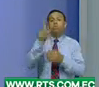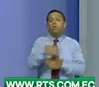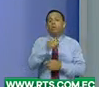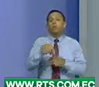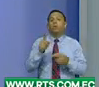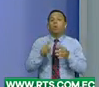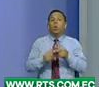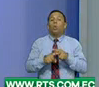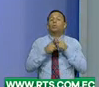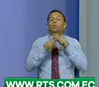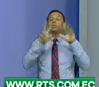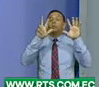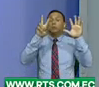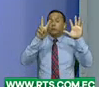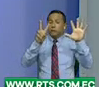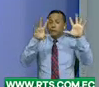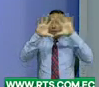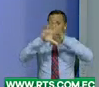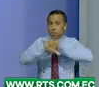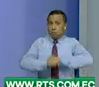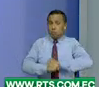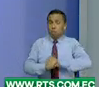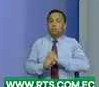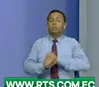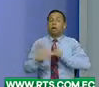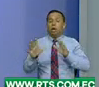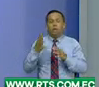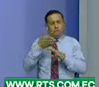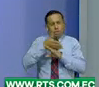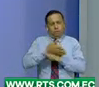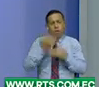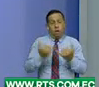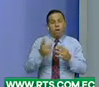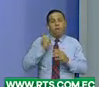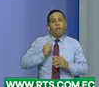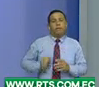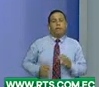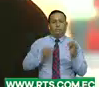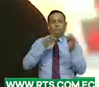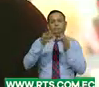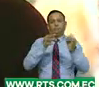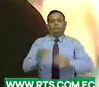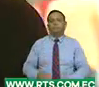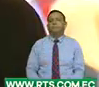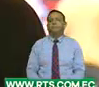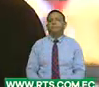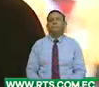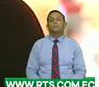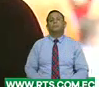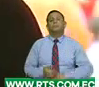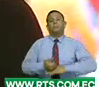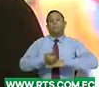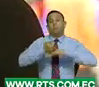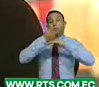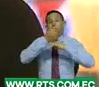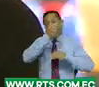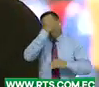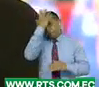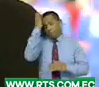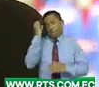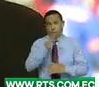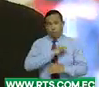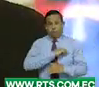del coe cantonal de la urbe porteña y aquí tenemos todos los detalles la alcaldesa cynthia viteri justificó la